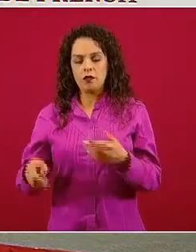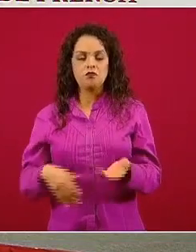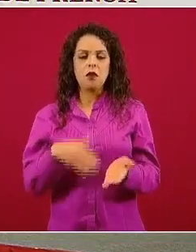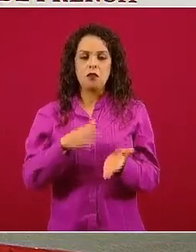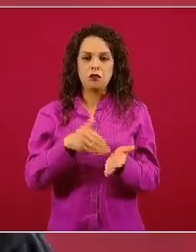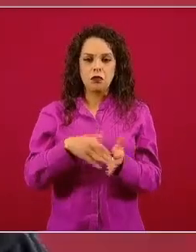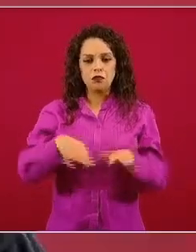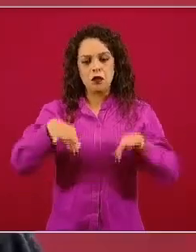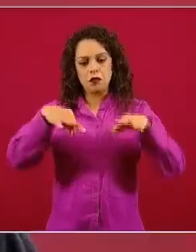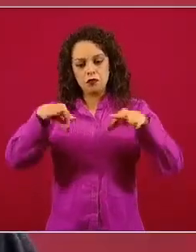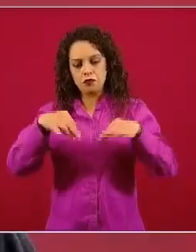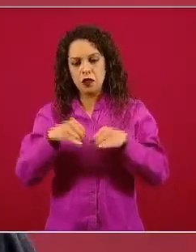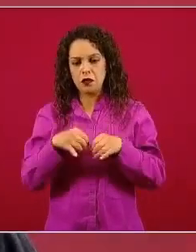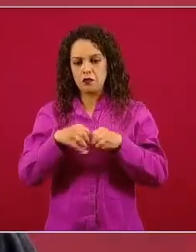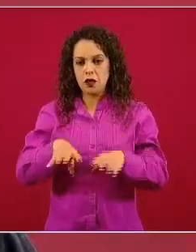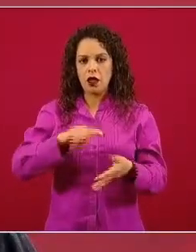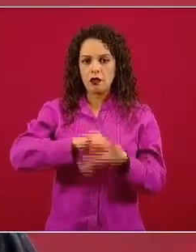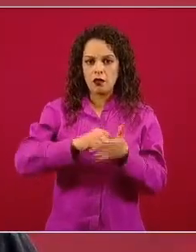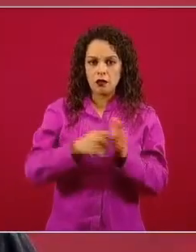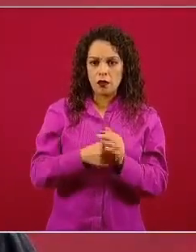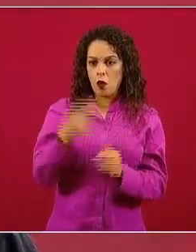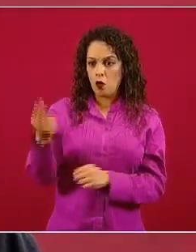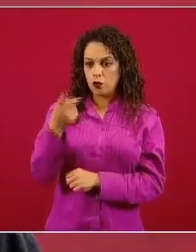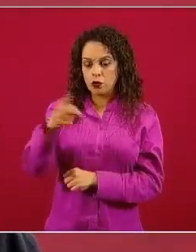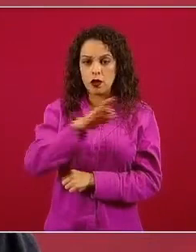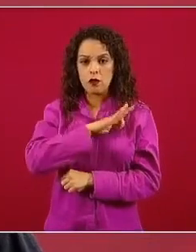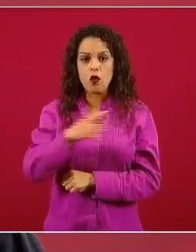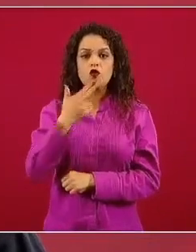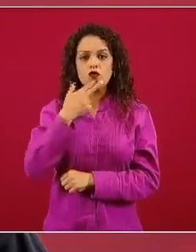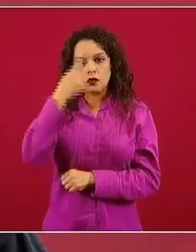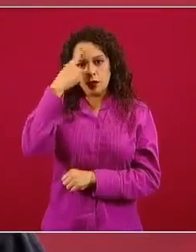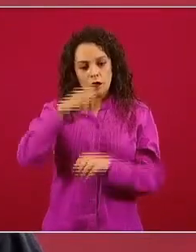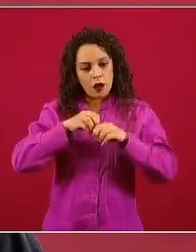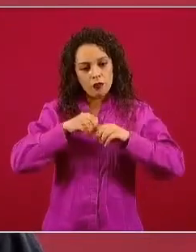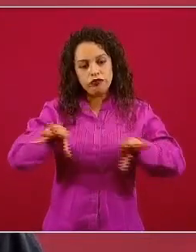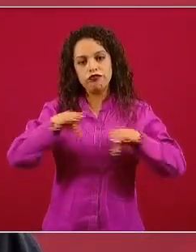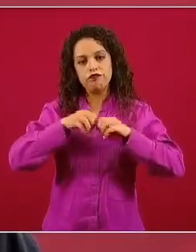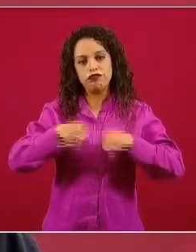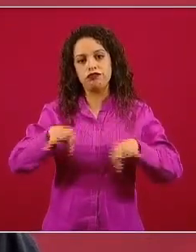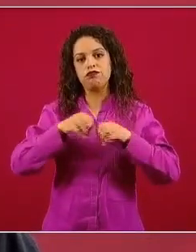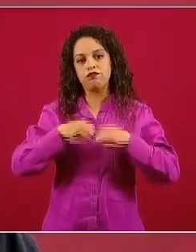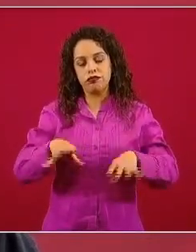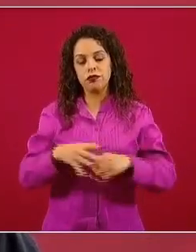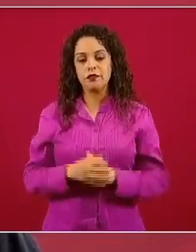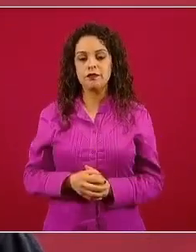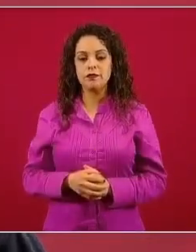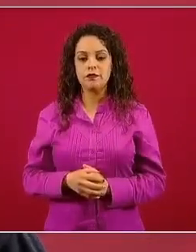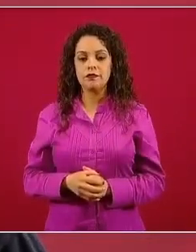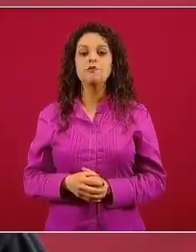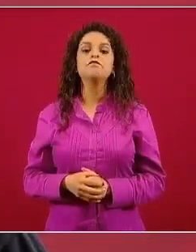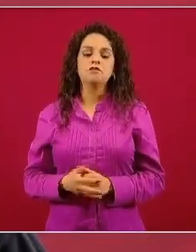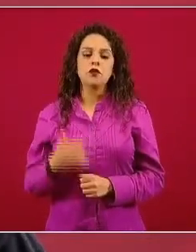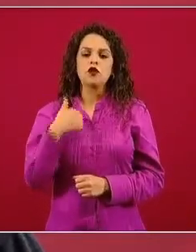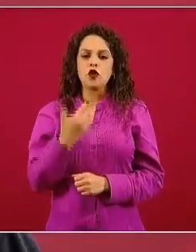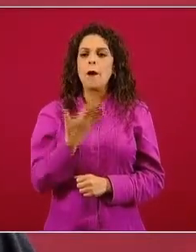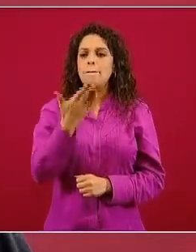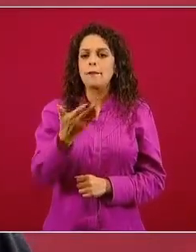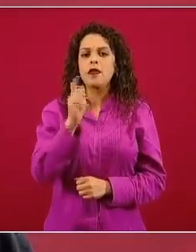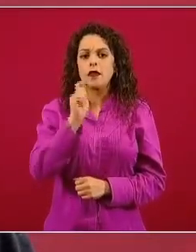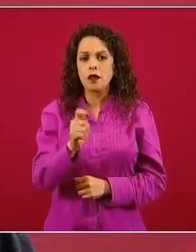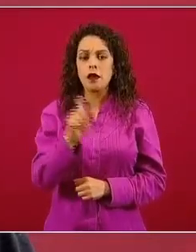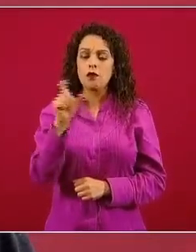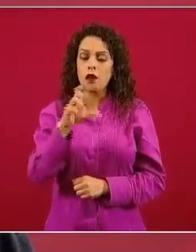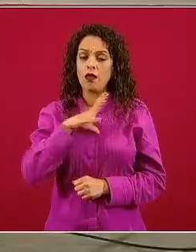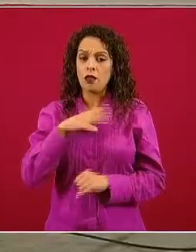boletines, informes técnicos que ustedes puedan utilizar. Entonces, lógicamente, la petición sería que para efectos de la información